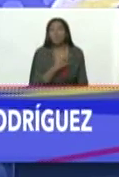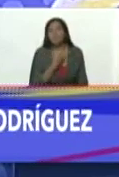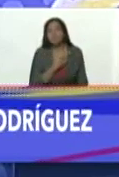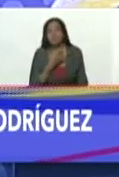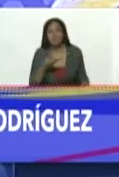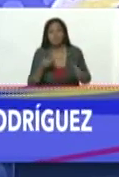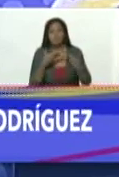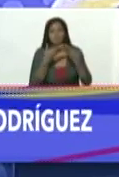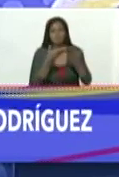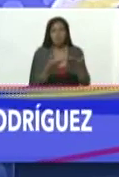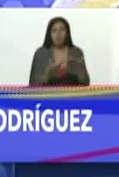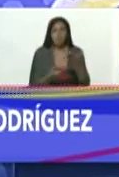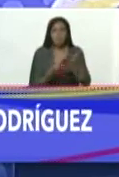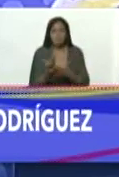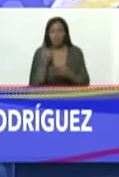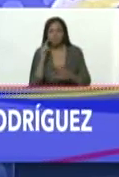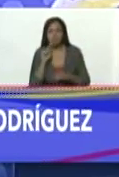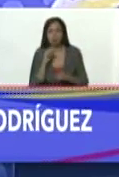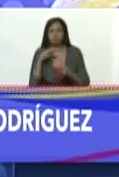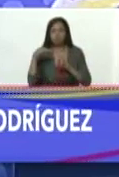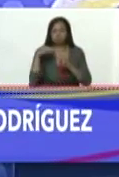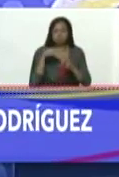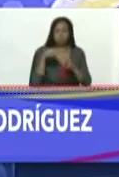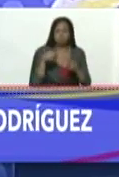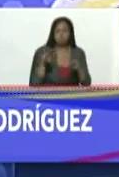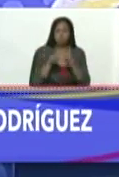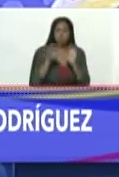llama un matracazo a la conspiración para